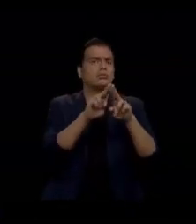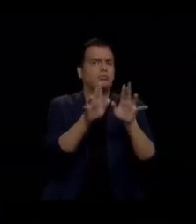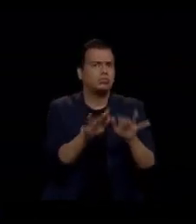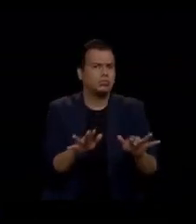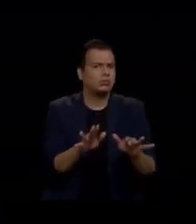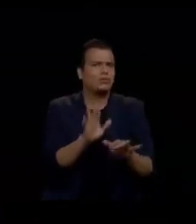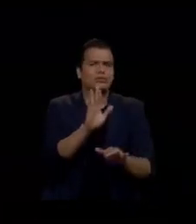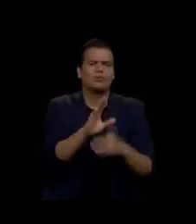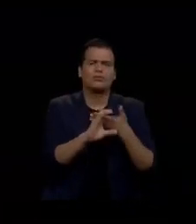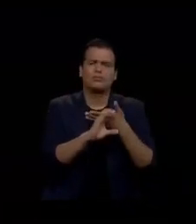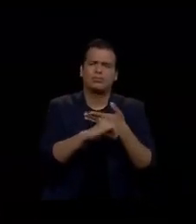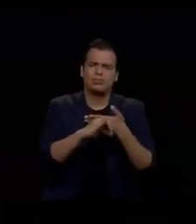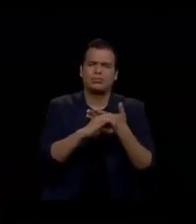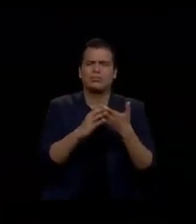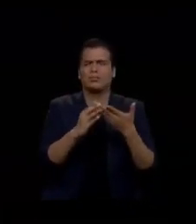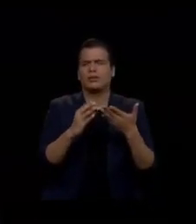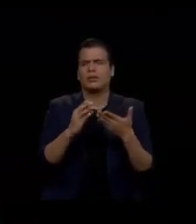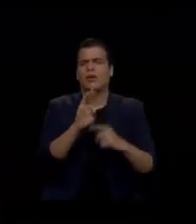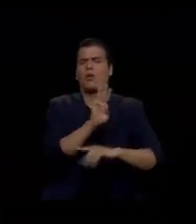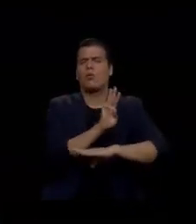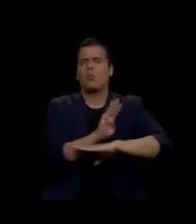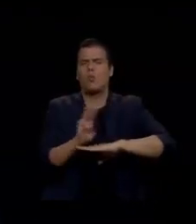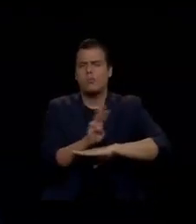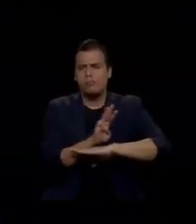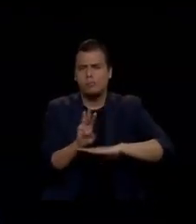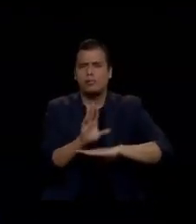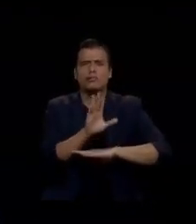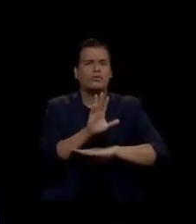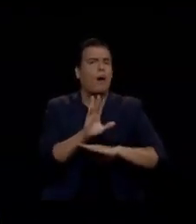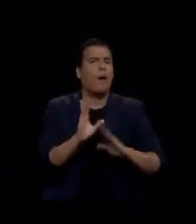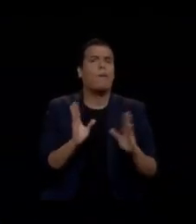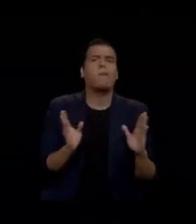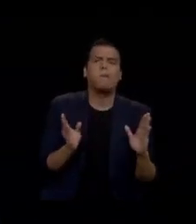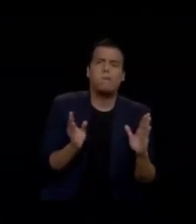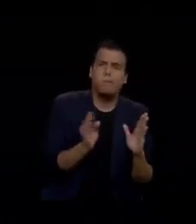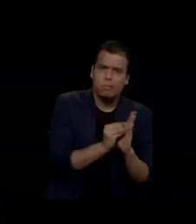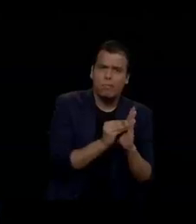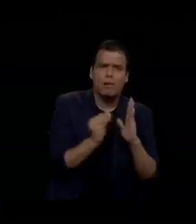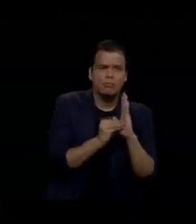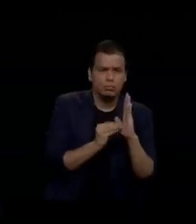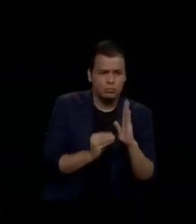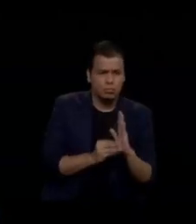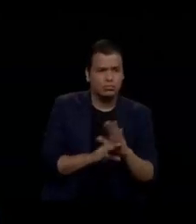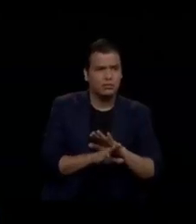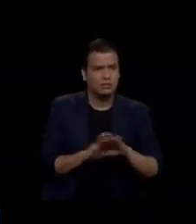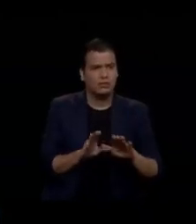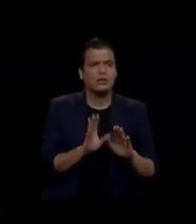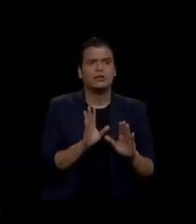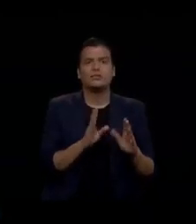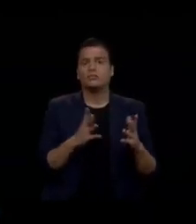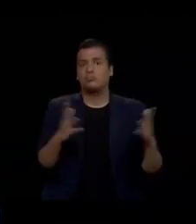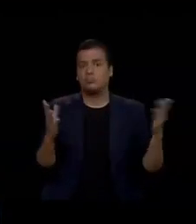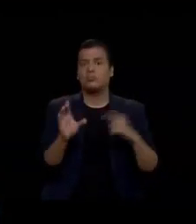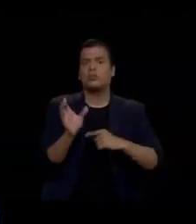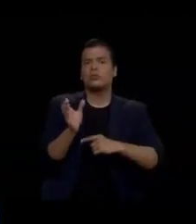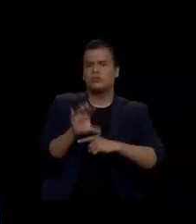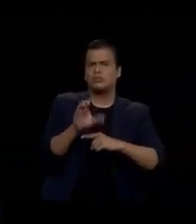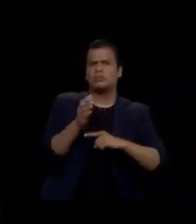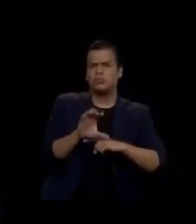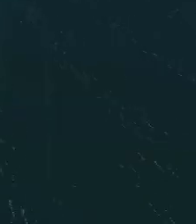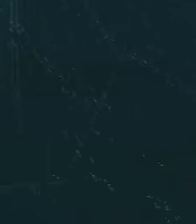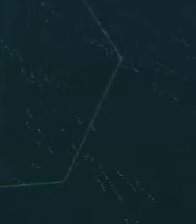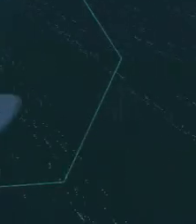todos a que nos sigan muy activamente en todas las redes del ministerio a las redes de los funcionarios por favor sigan nos porque ahí tenemos